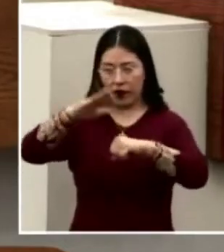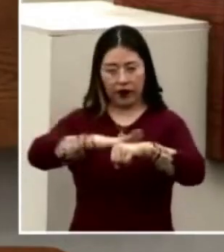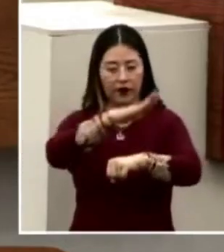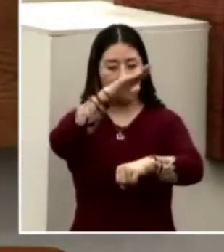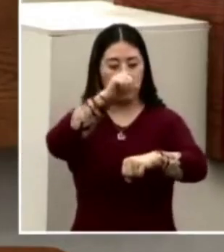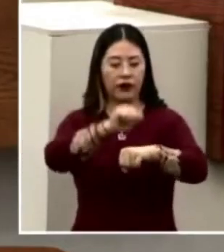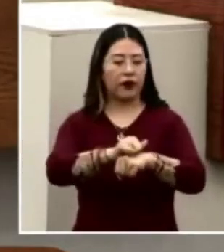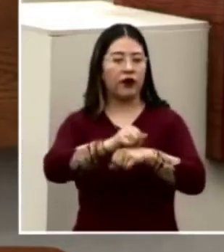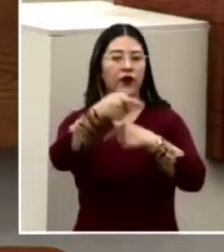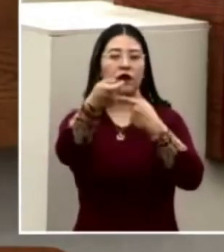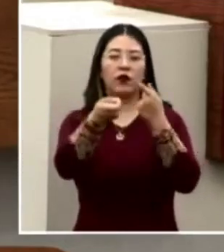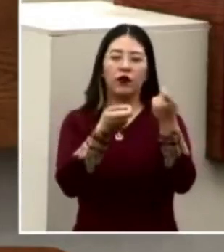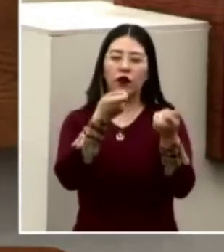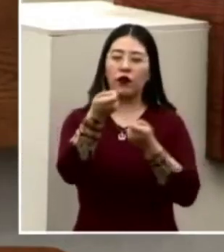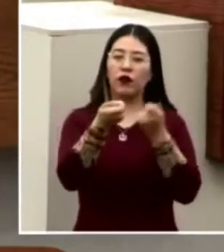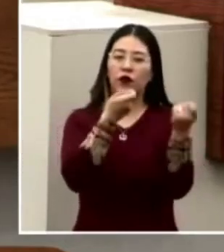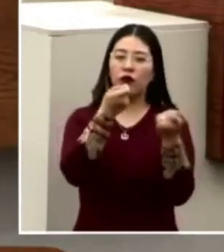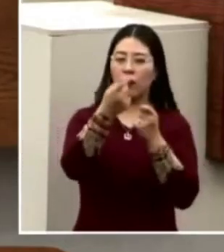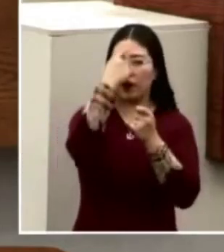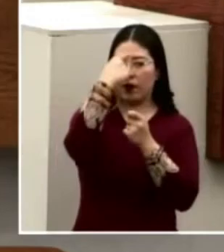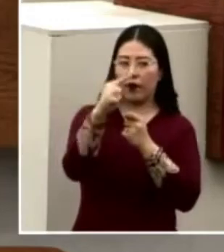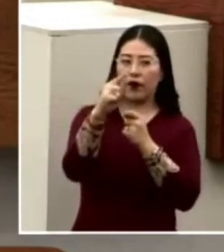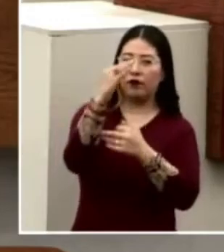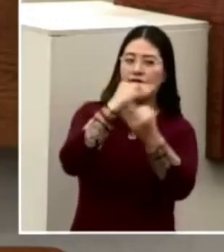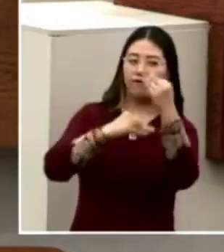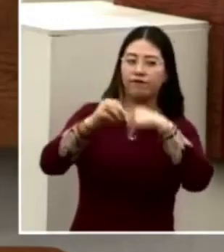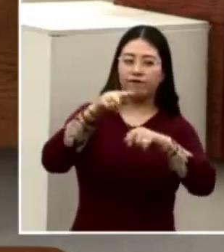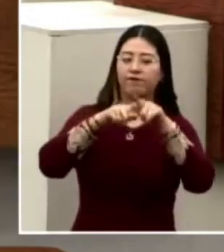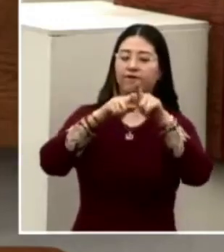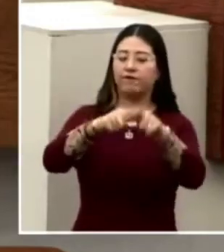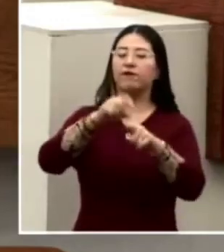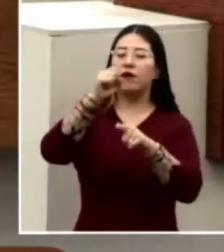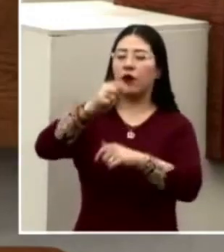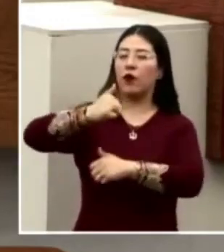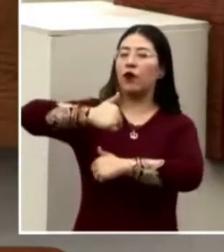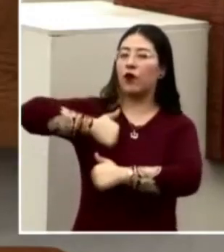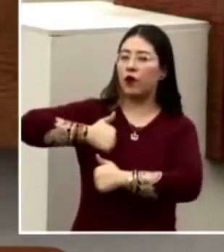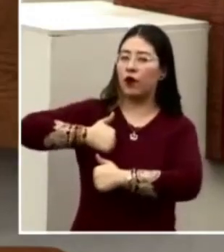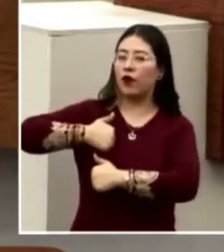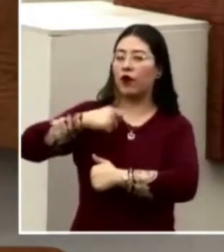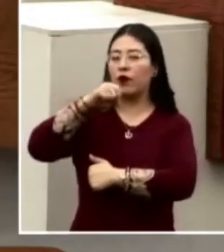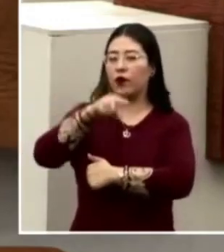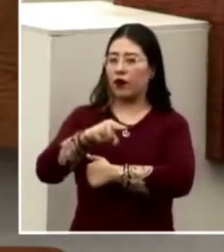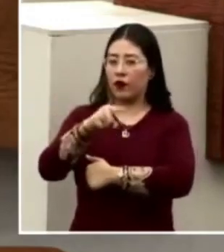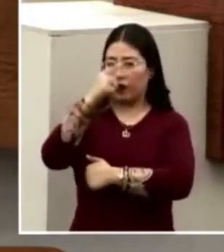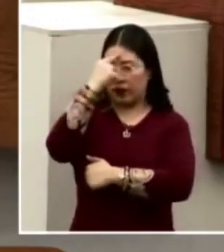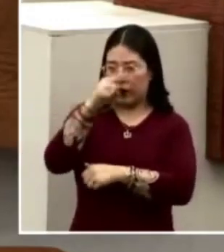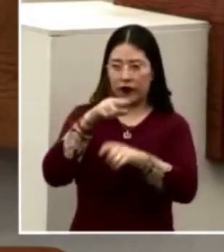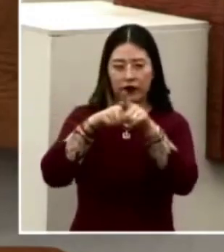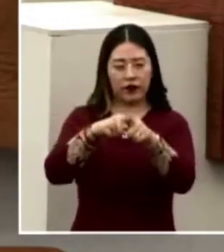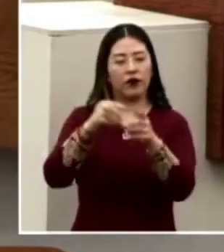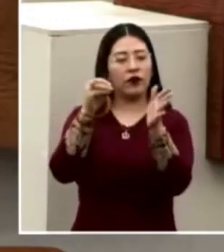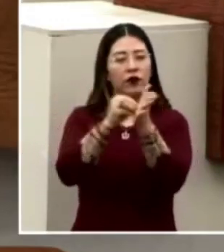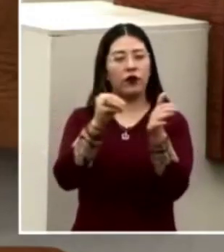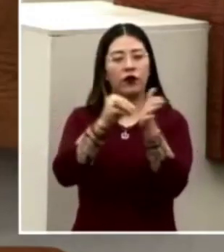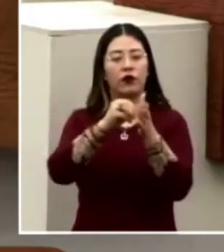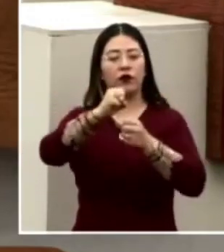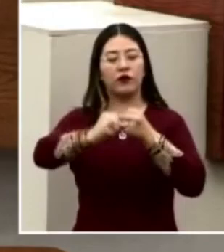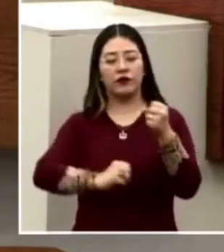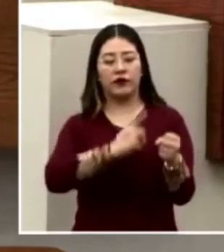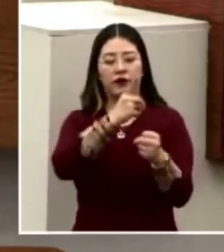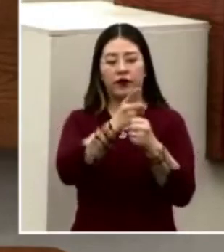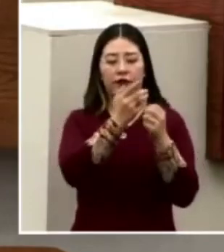administrativamente y que regulan el actuar de nuestras Fuerzas Armadas, de la Fuerza Armada Permanente en las tareas de seguridad